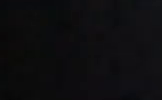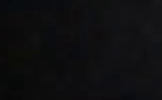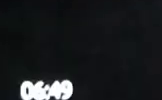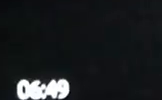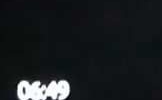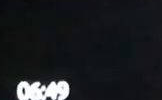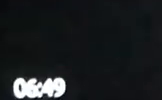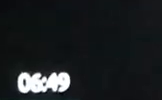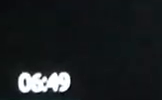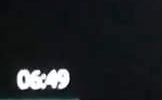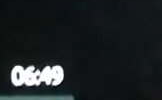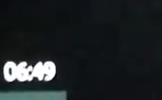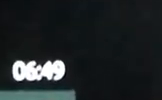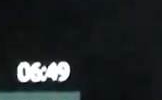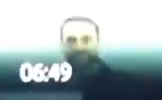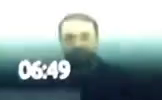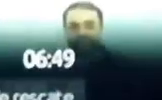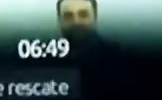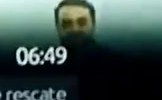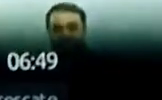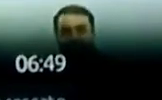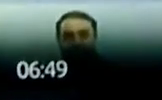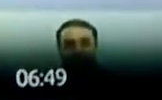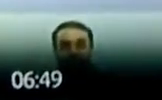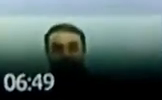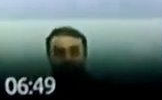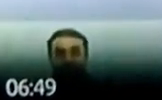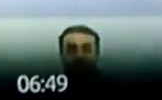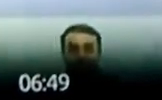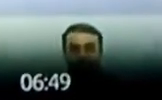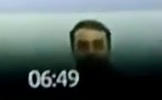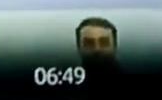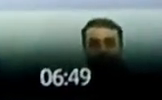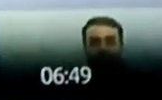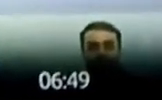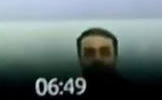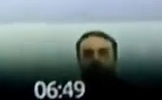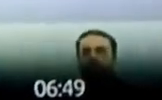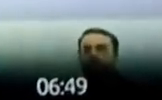Por cada partido, a efecto